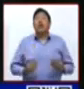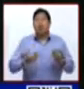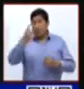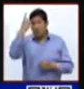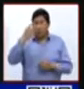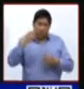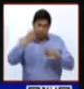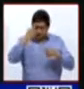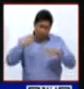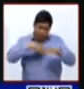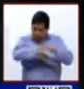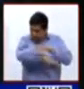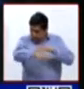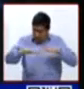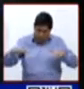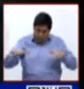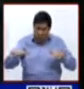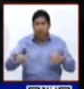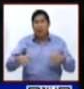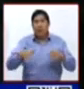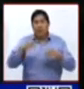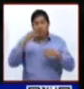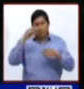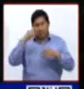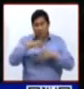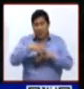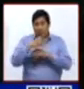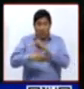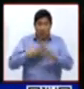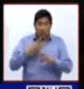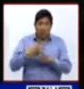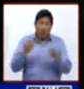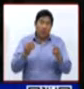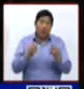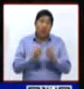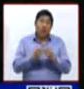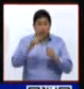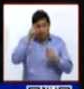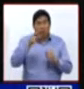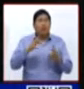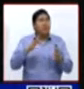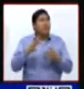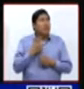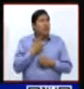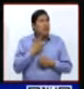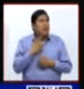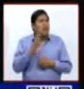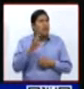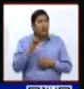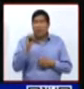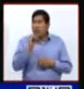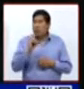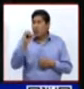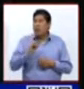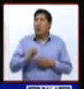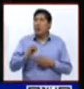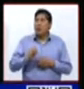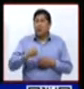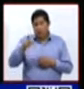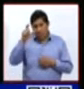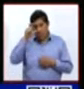una sombra con la Tierra a la Luna. Estamos llegando ya casi a un 40% de la